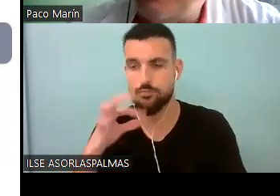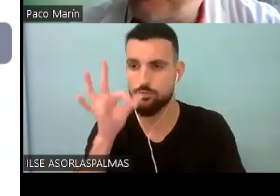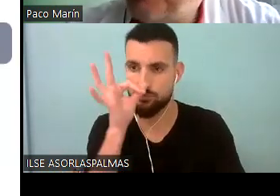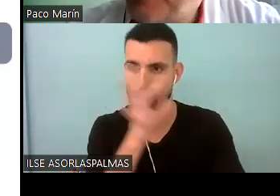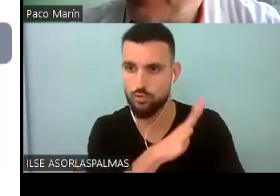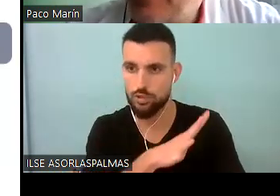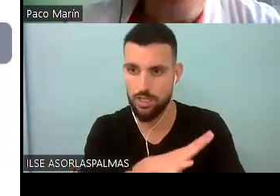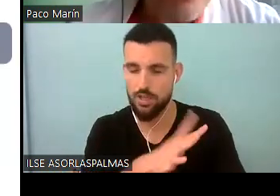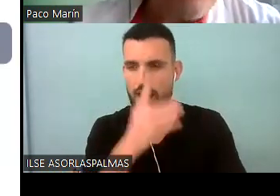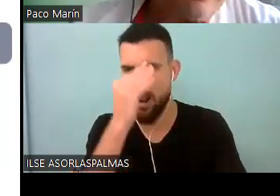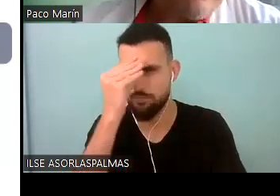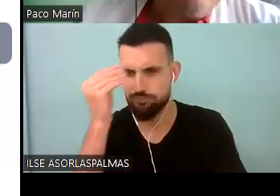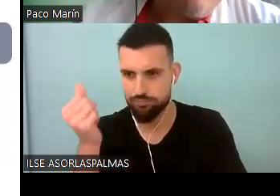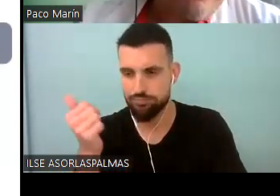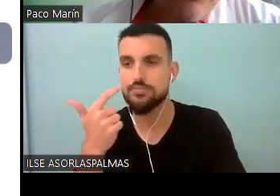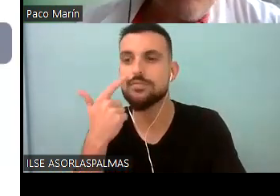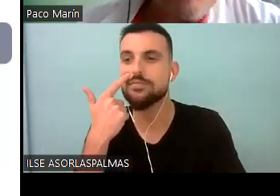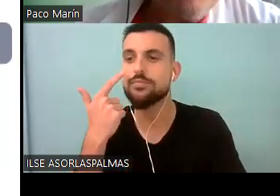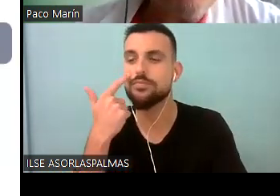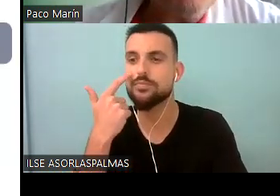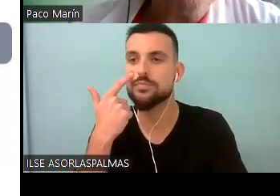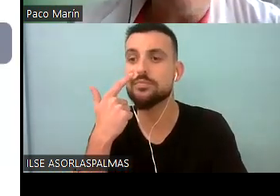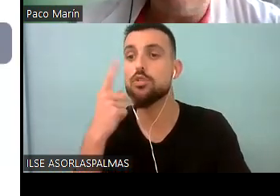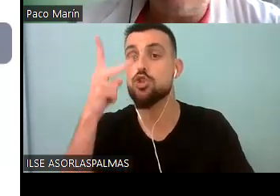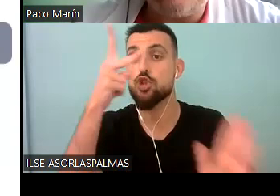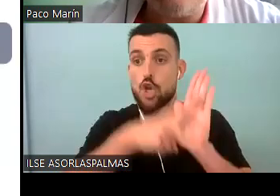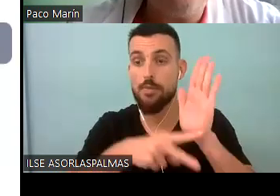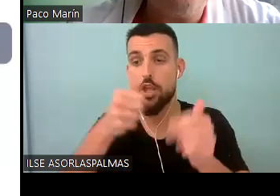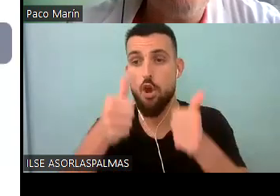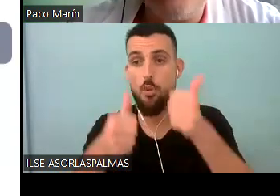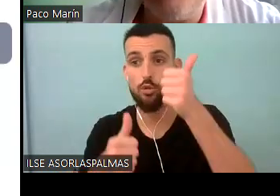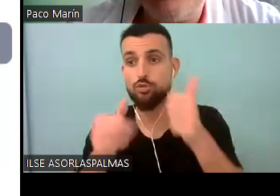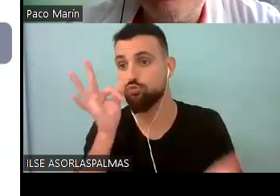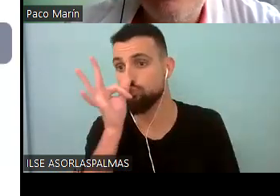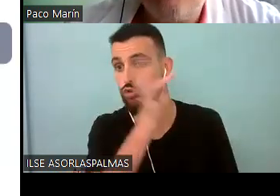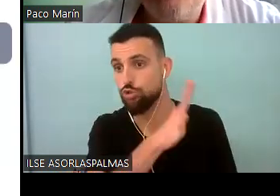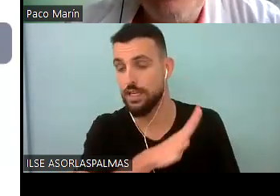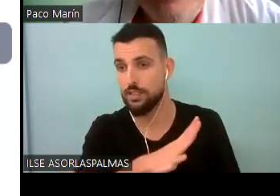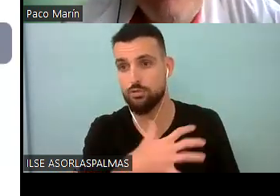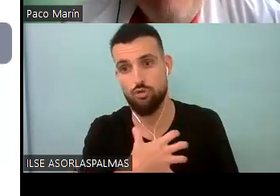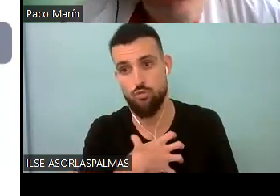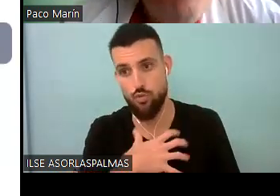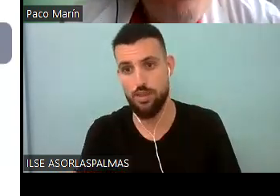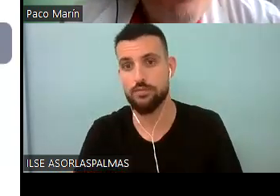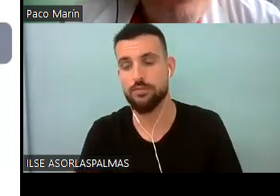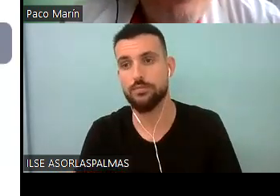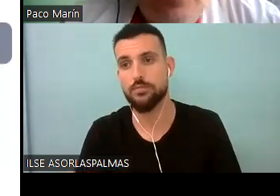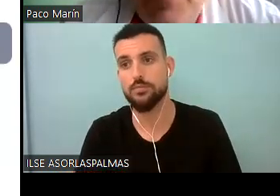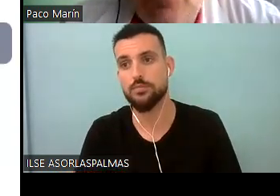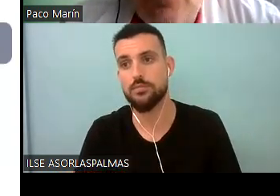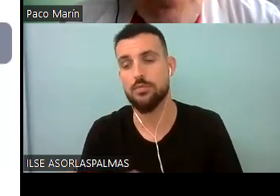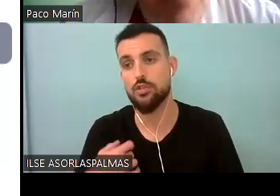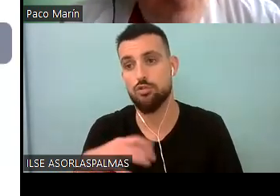ya lo diré, la oposición, las normas de la oposición, por si hay algún producto que no se pueda consumir. Pero yo pienso que, por ejemplo,